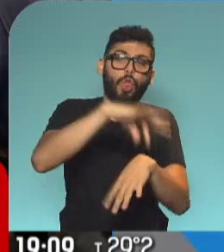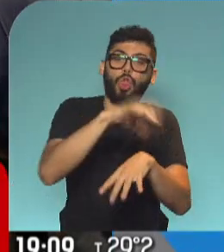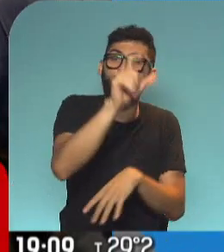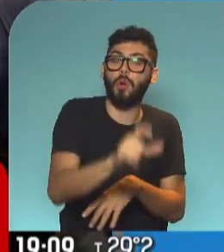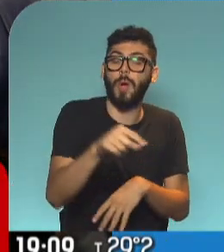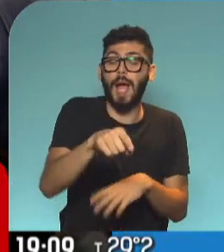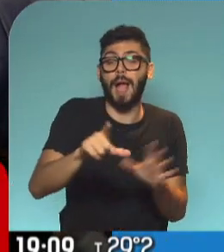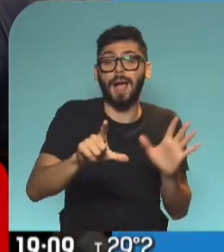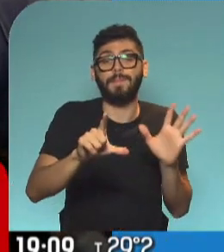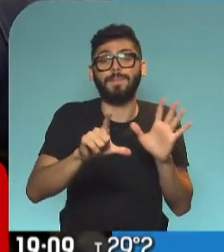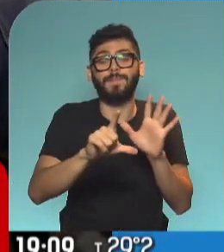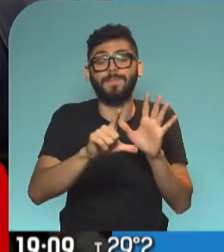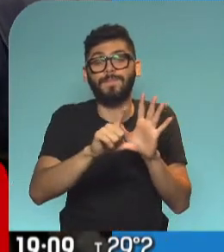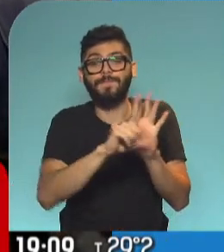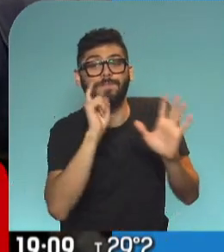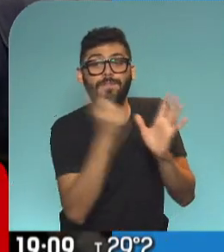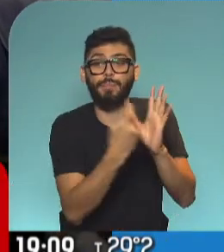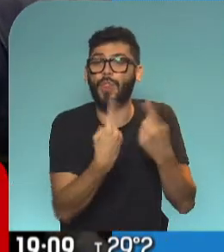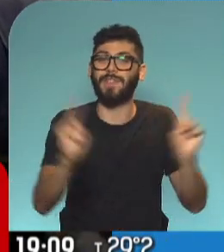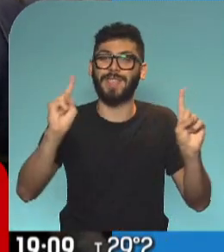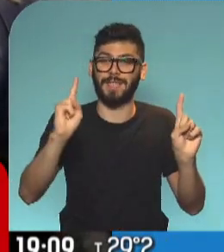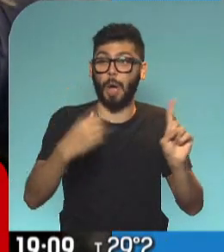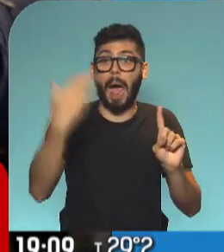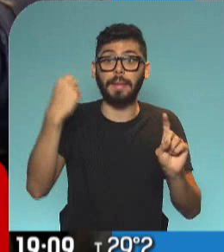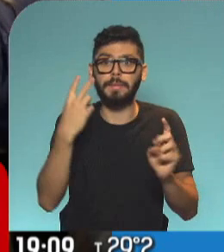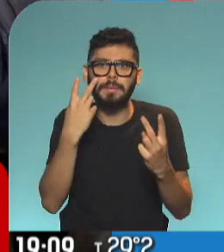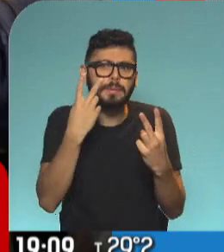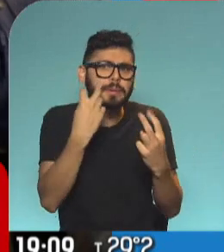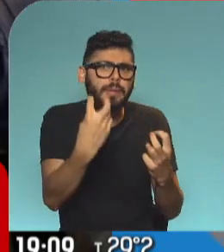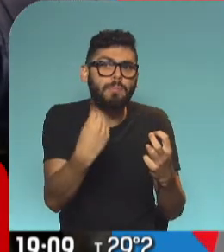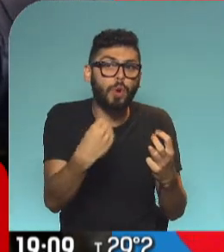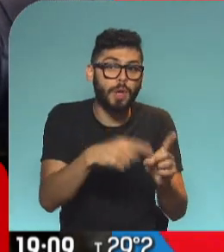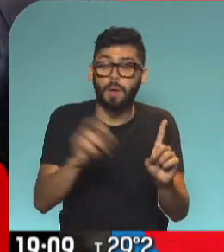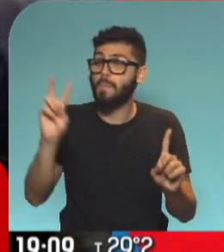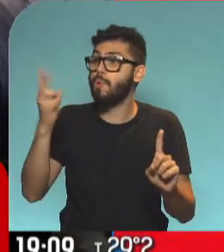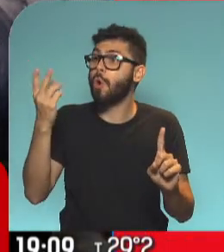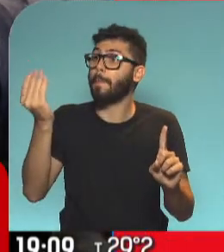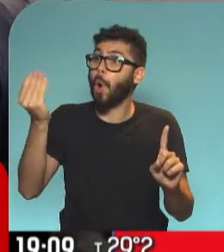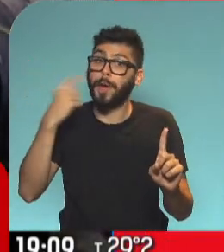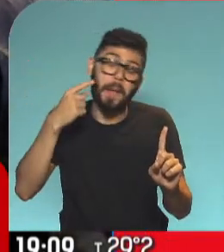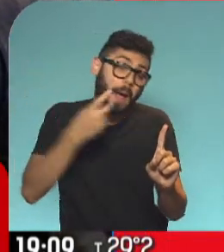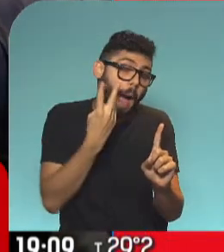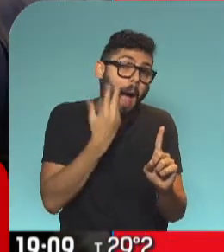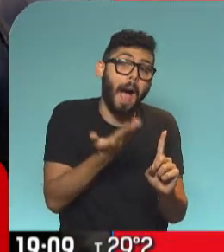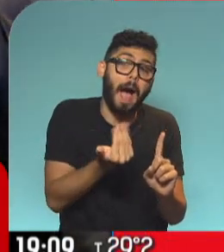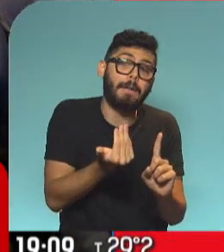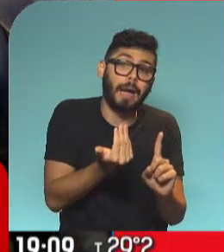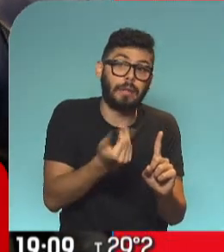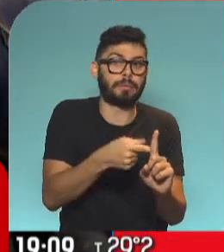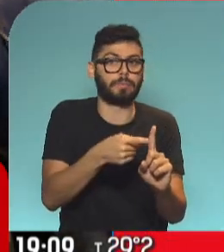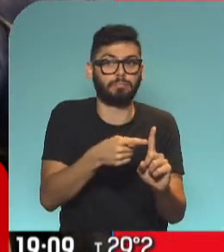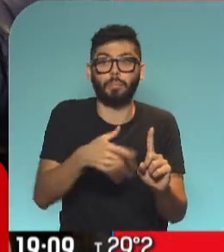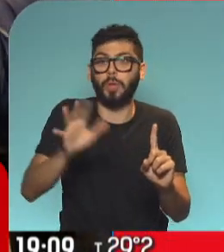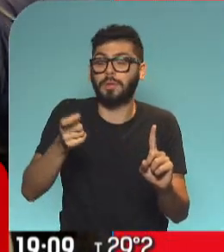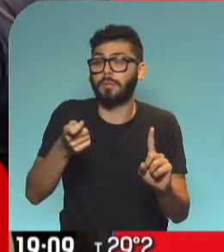del que originariamente se ha investigado que era la razón por la cual esta muerte dijo maradona eso podría haber sido el homicidio